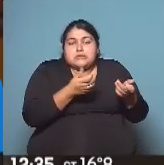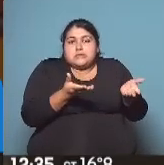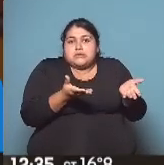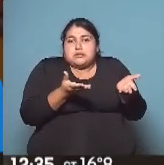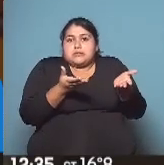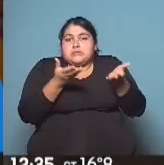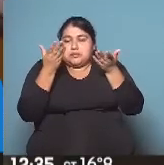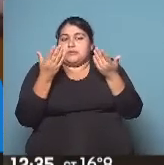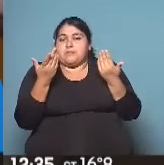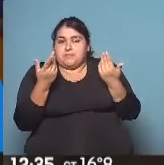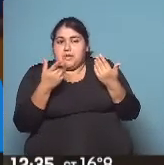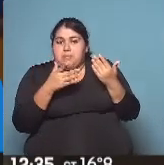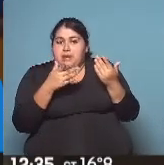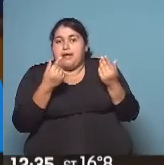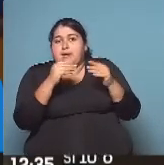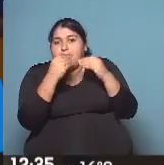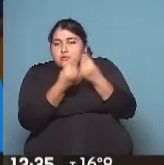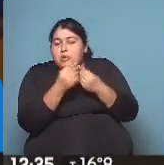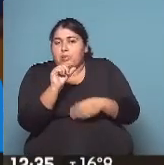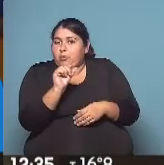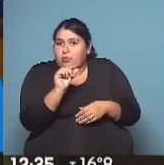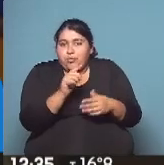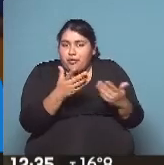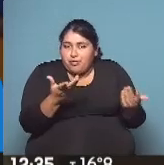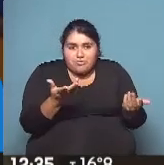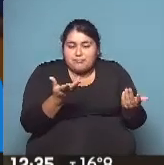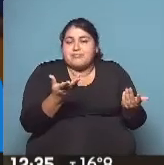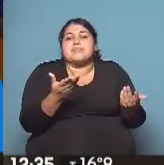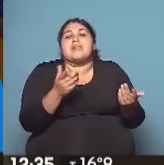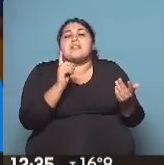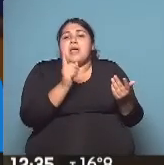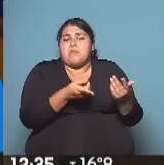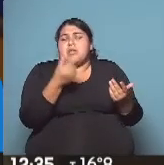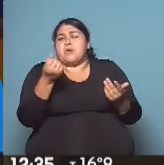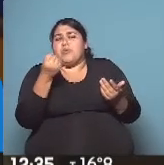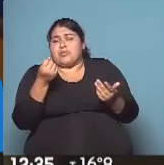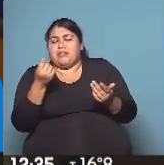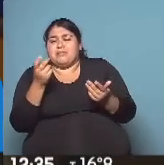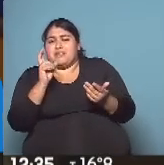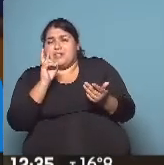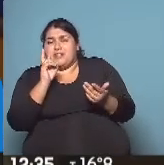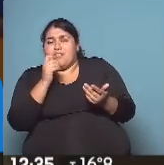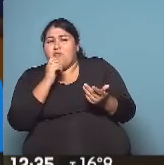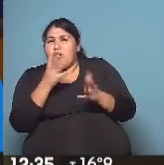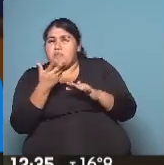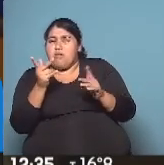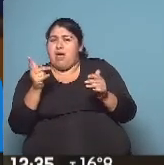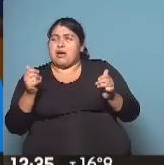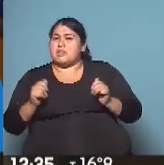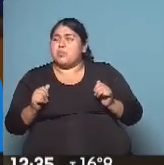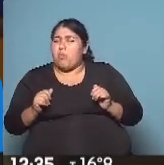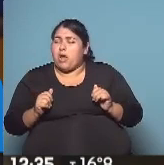mucho claro, esfuerzo, con poco resultado. Y te diría yo, el tercer condicionante tiene que ver con un tema de expectativas,